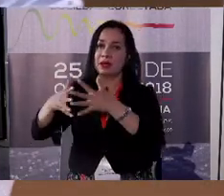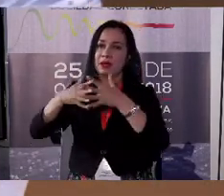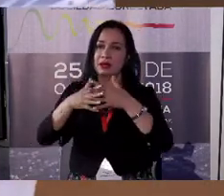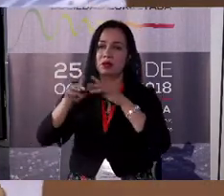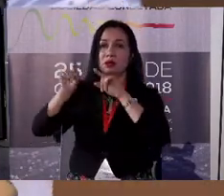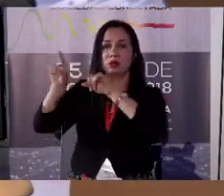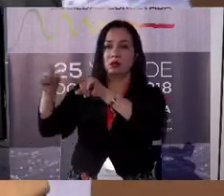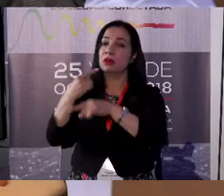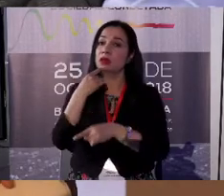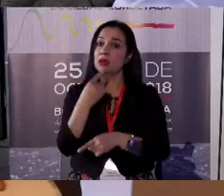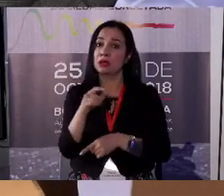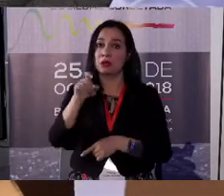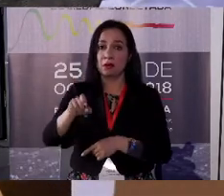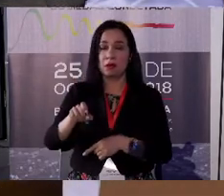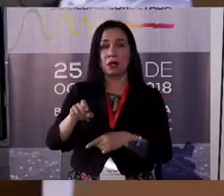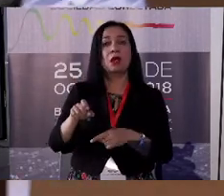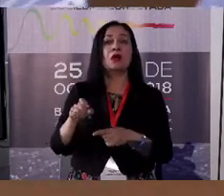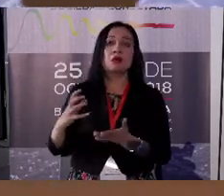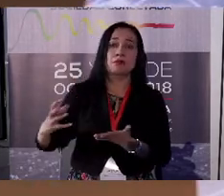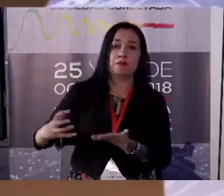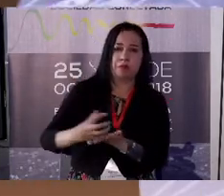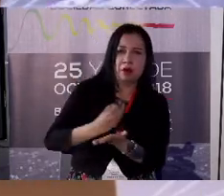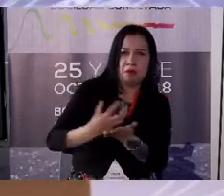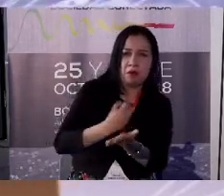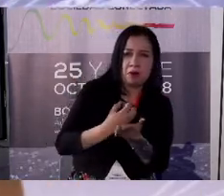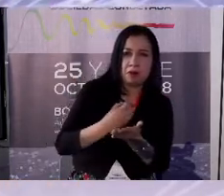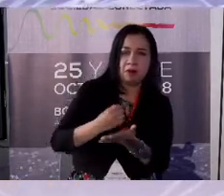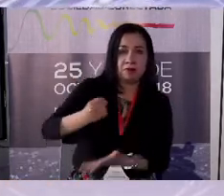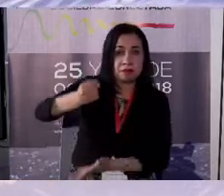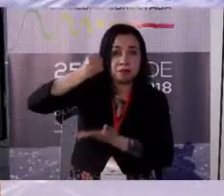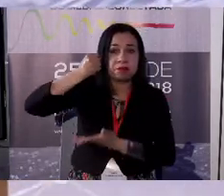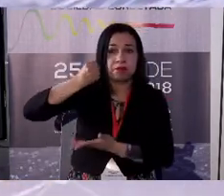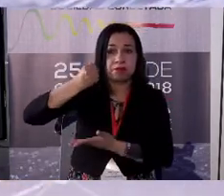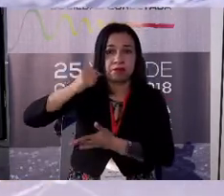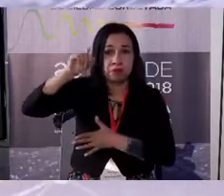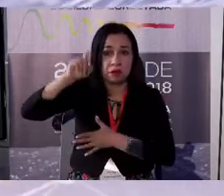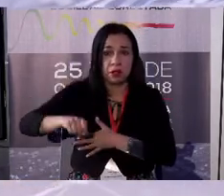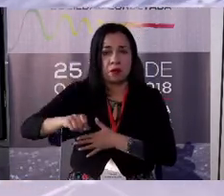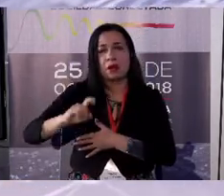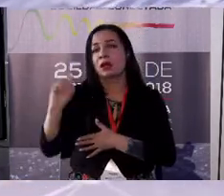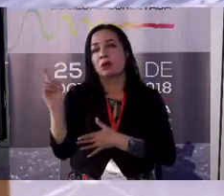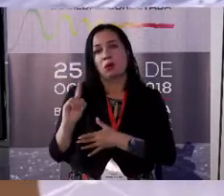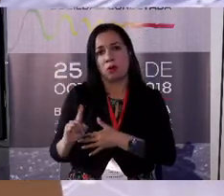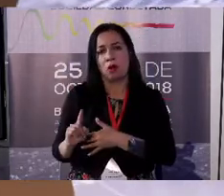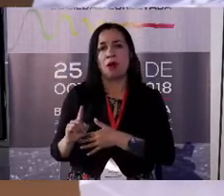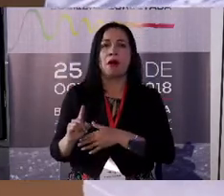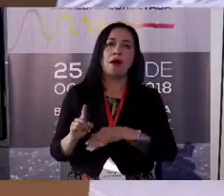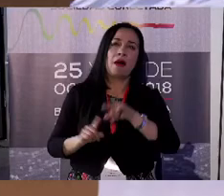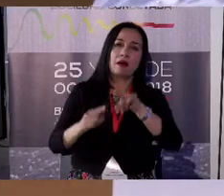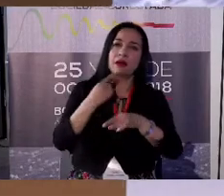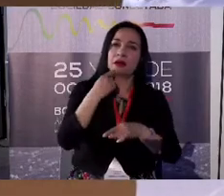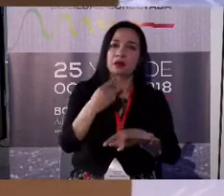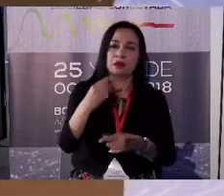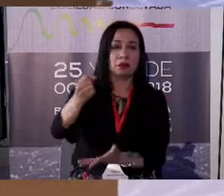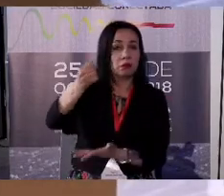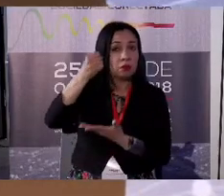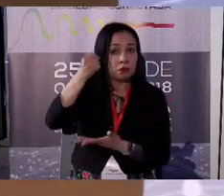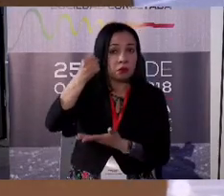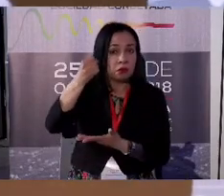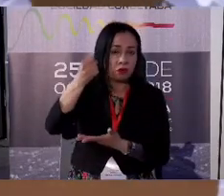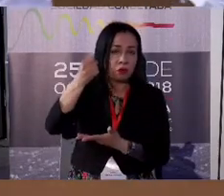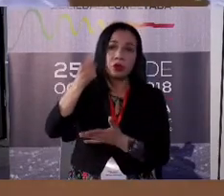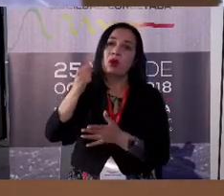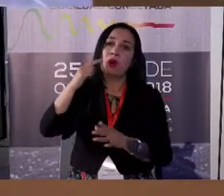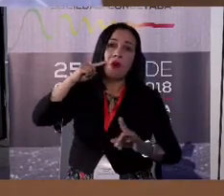FCC tiene que maximizar el ingreso. Y en muchas partes se dice que se tiene que maximizar el beneficio